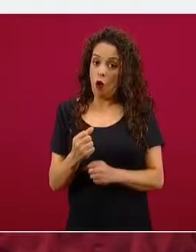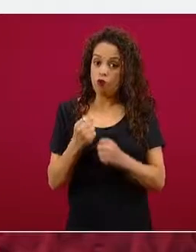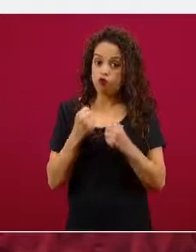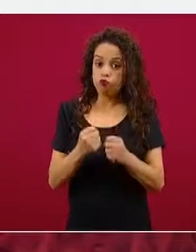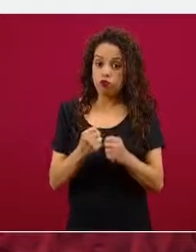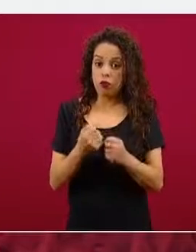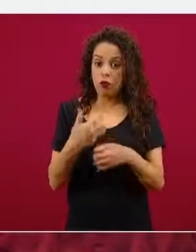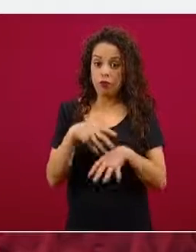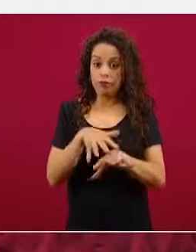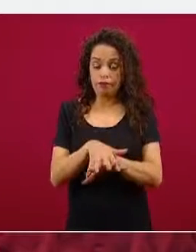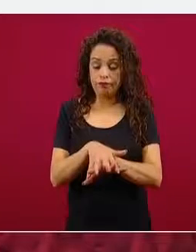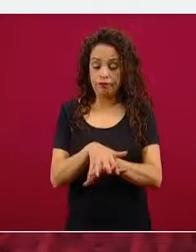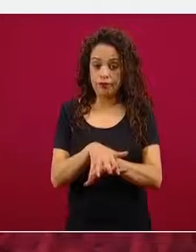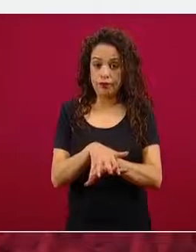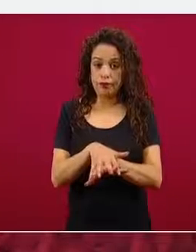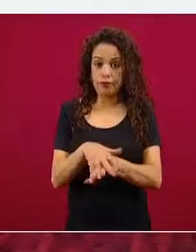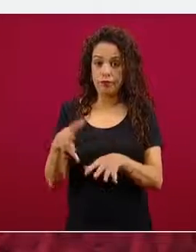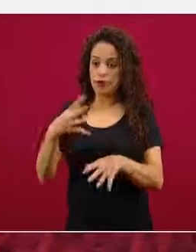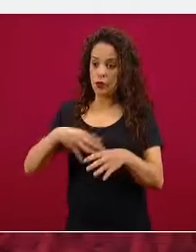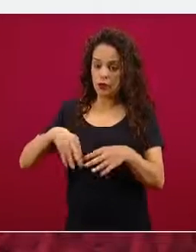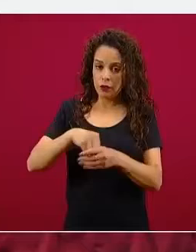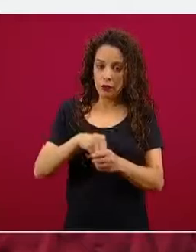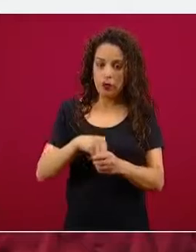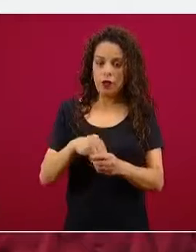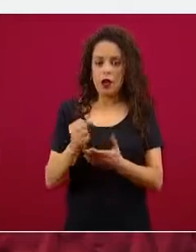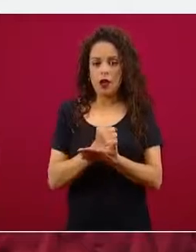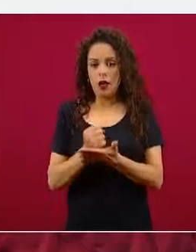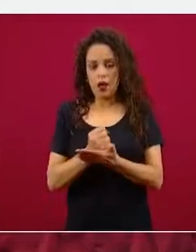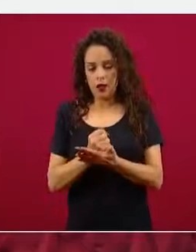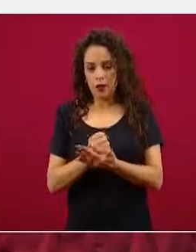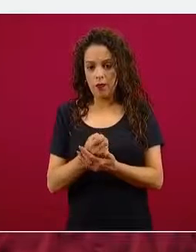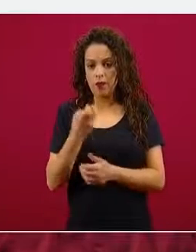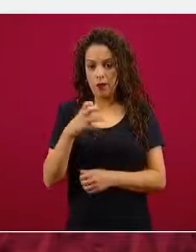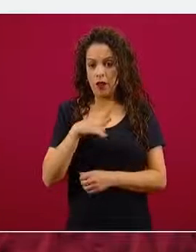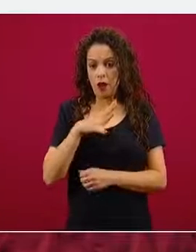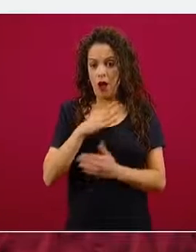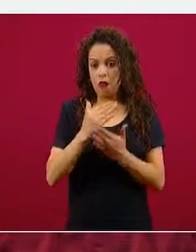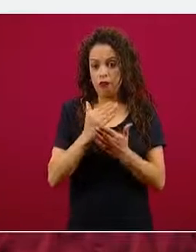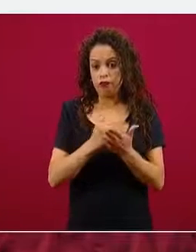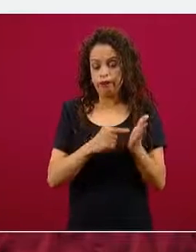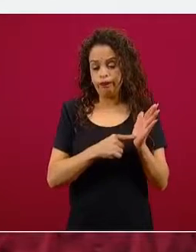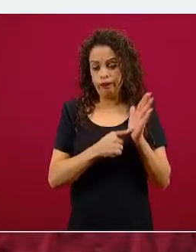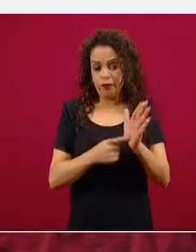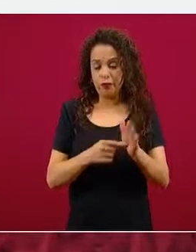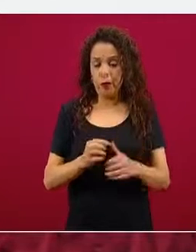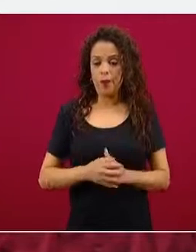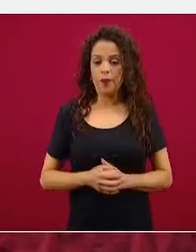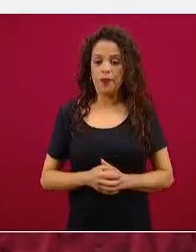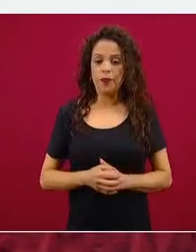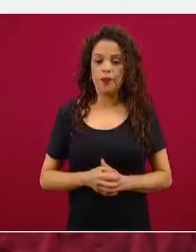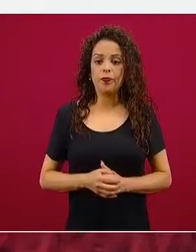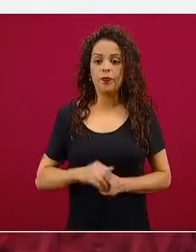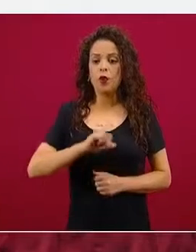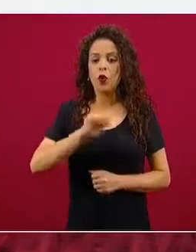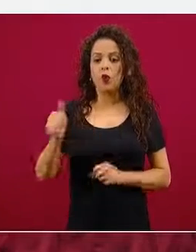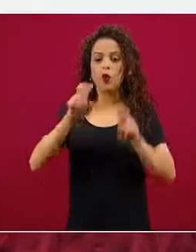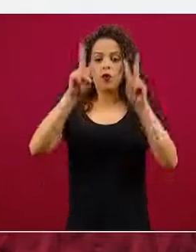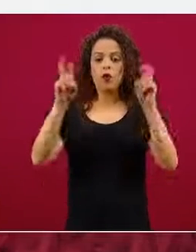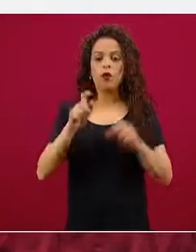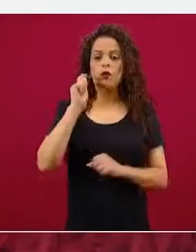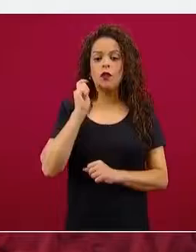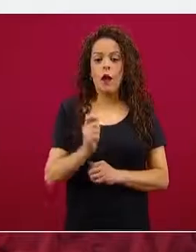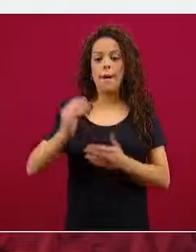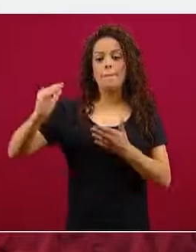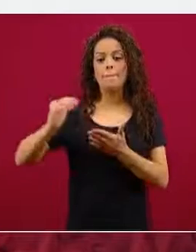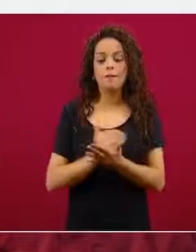inclusión. Y para esto, pues, hay evidencia empírica que así lo demuestra. Tenemos también el tema de la disminución de la